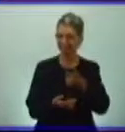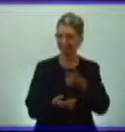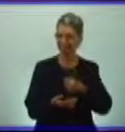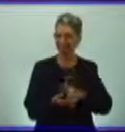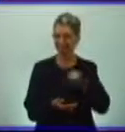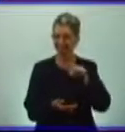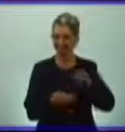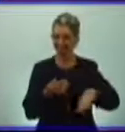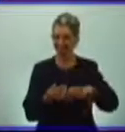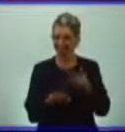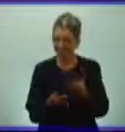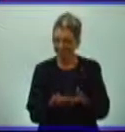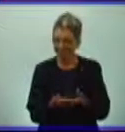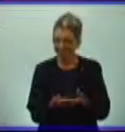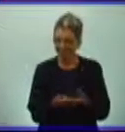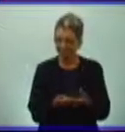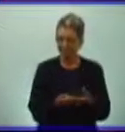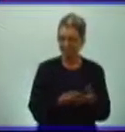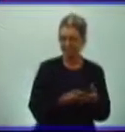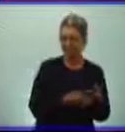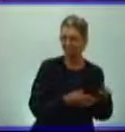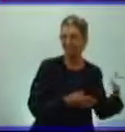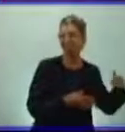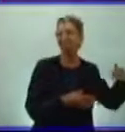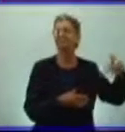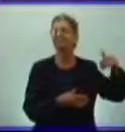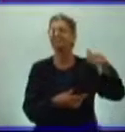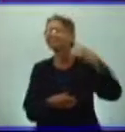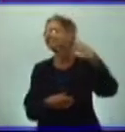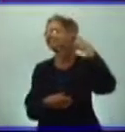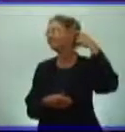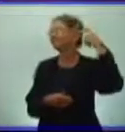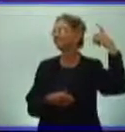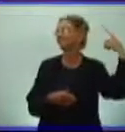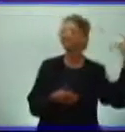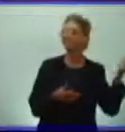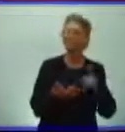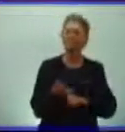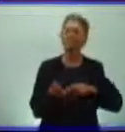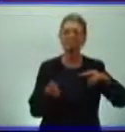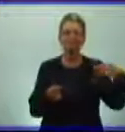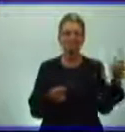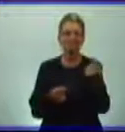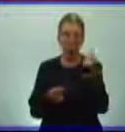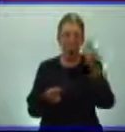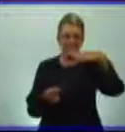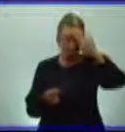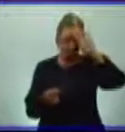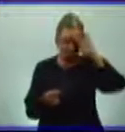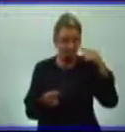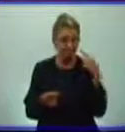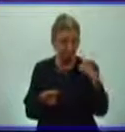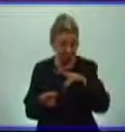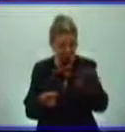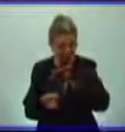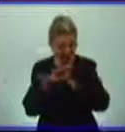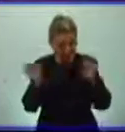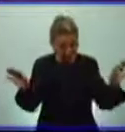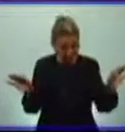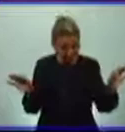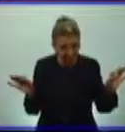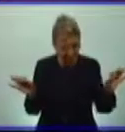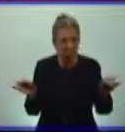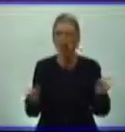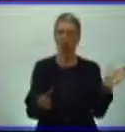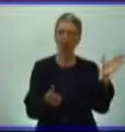ahora hacer un pequeño viaje imaginario por algunas de las provincias de nuestro país. ¿Están listos para viajar?